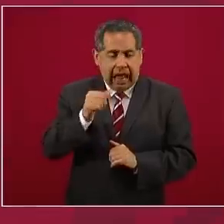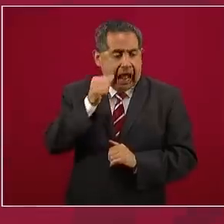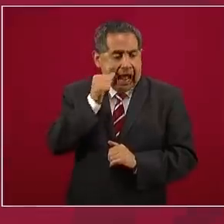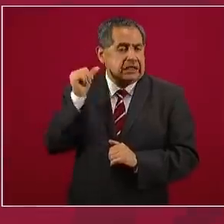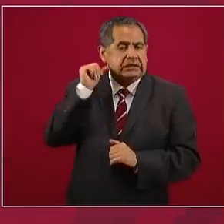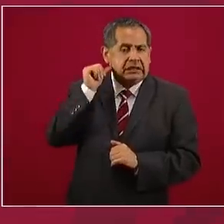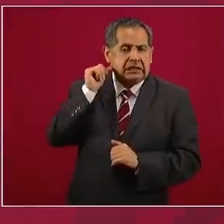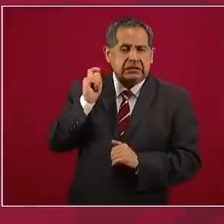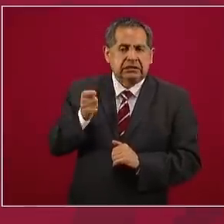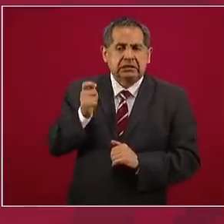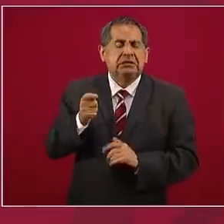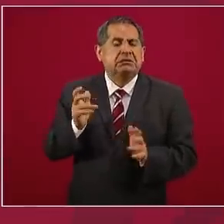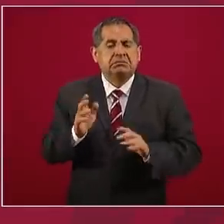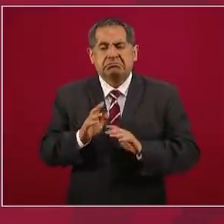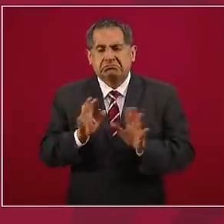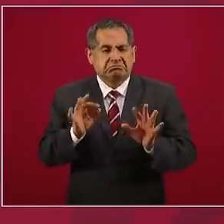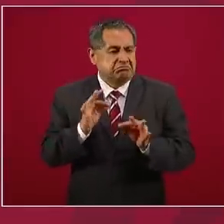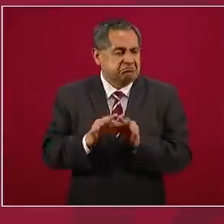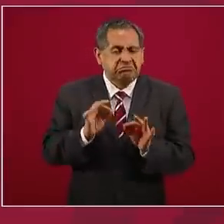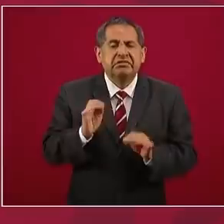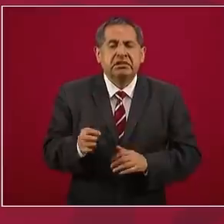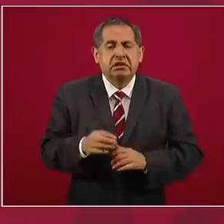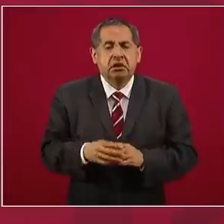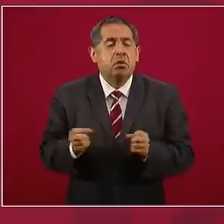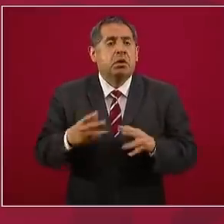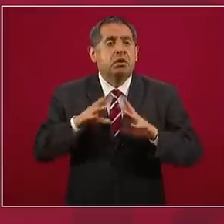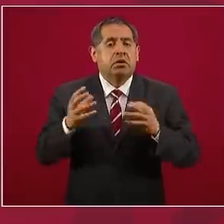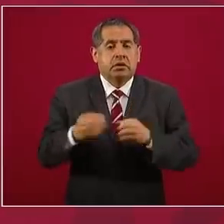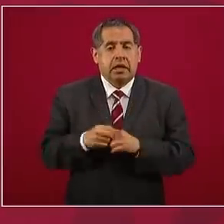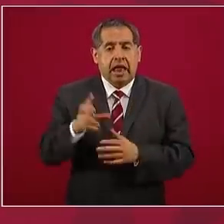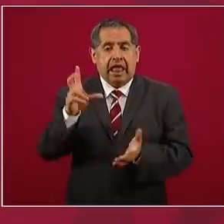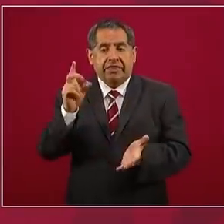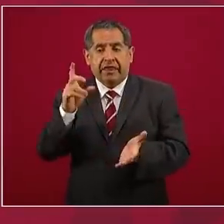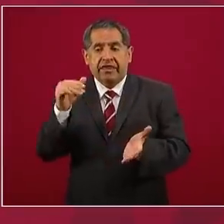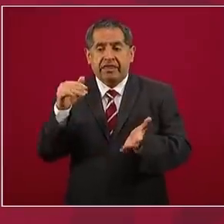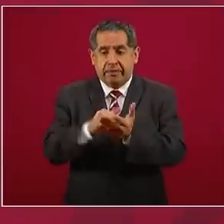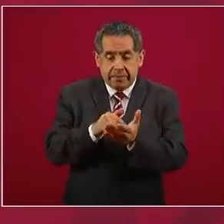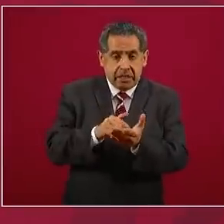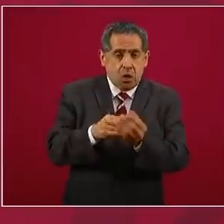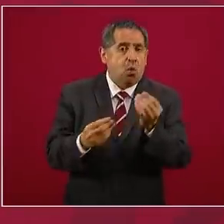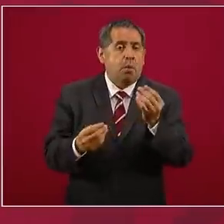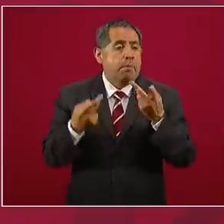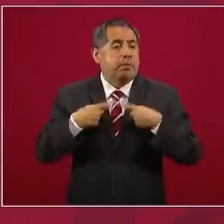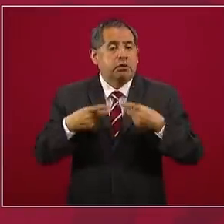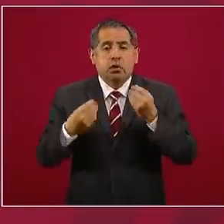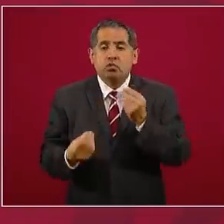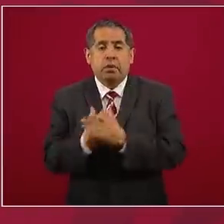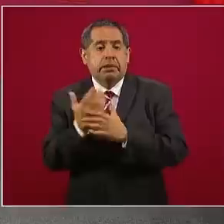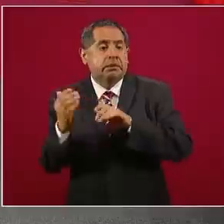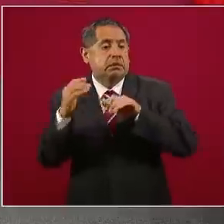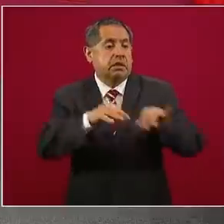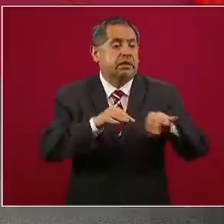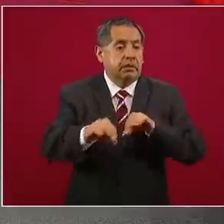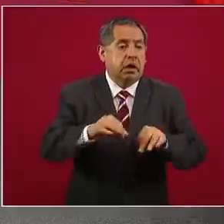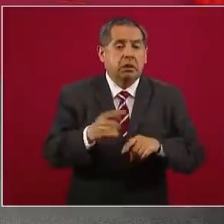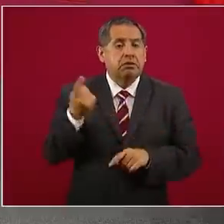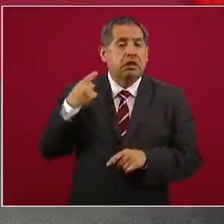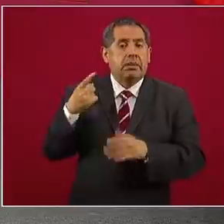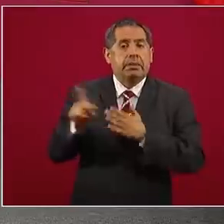ayer ya teníamos 30,000 nuevos empleos creados en agosto